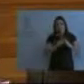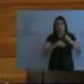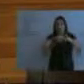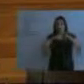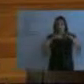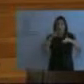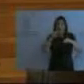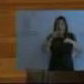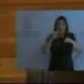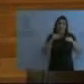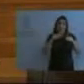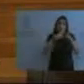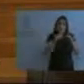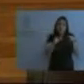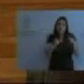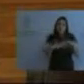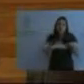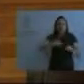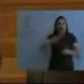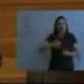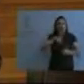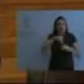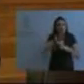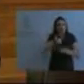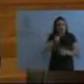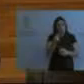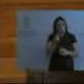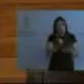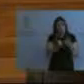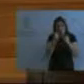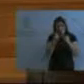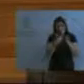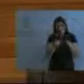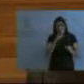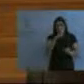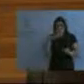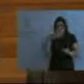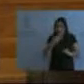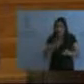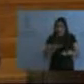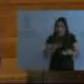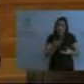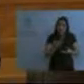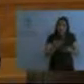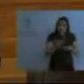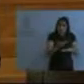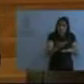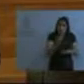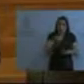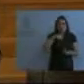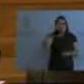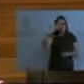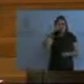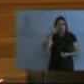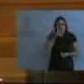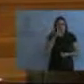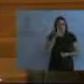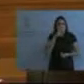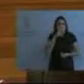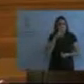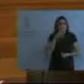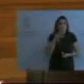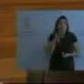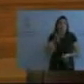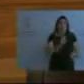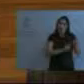ocupan un papel fundamental en la economía asturiana, en la participación al Producto Interior Bruto, y de ahí nuestra preocupación. Si bien los